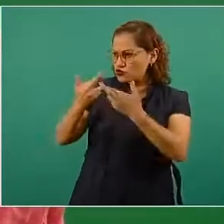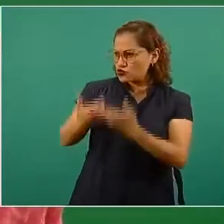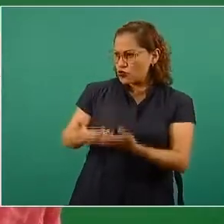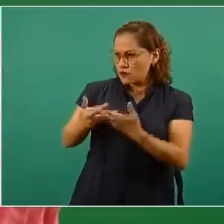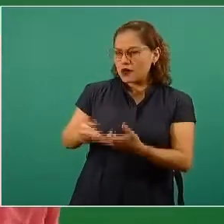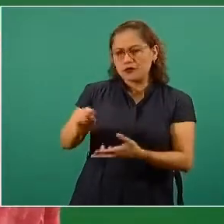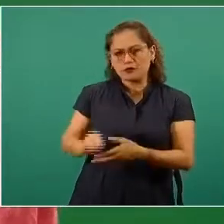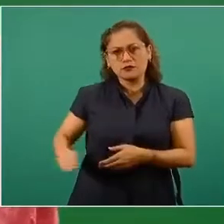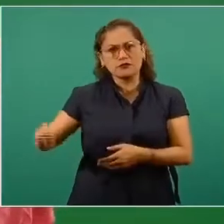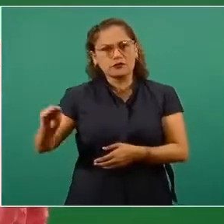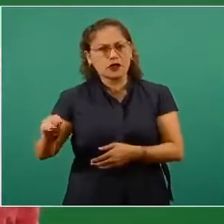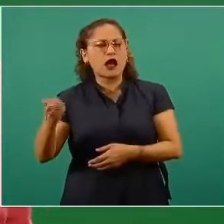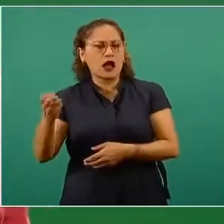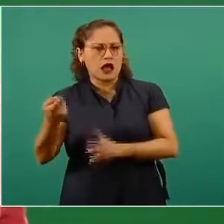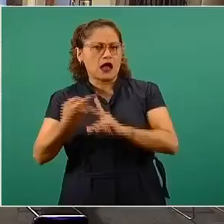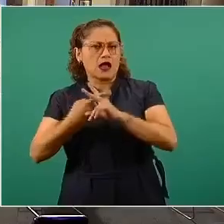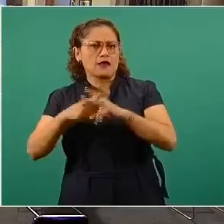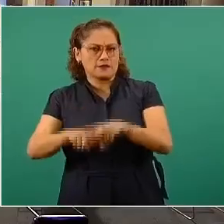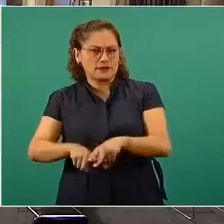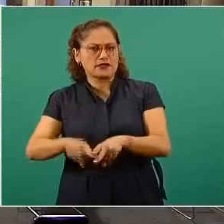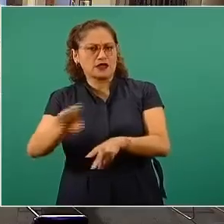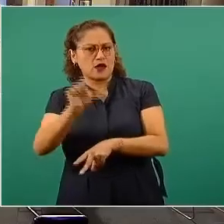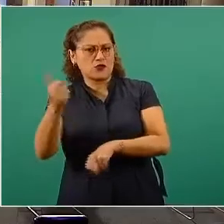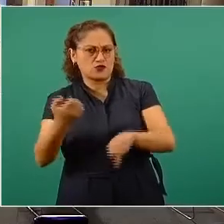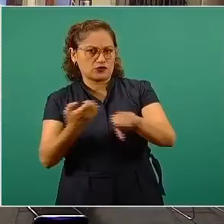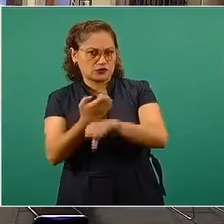una segunda ronda se termina de vacunar.